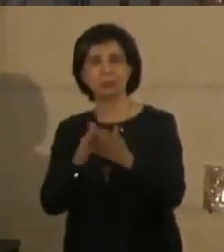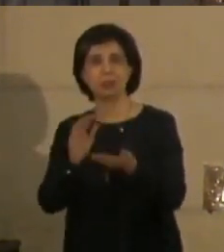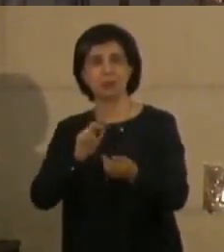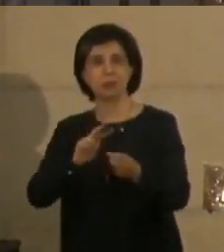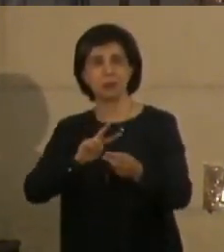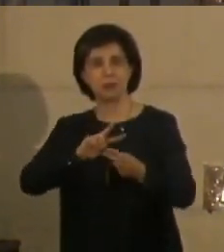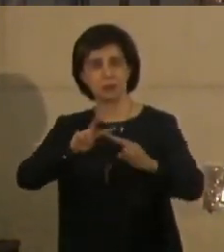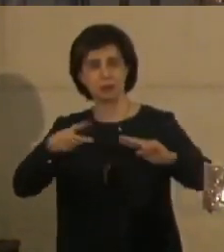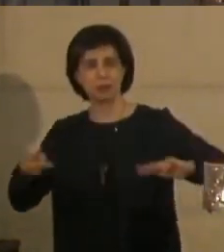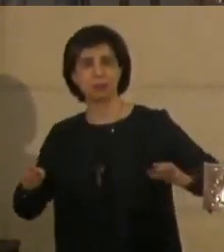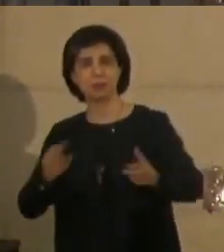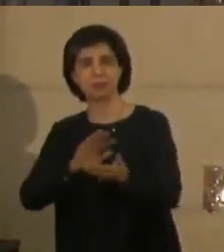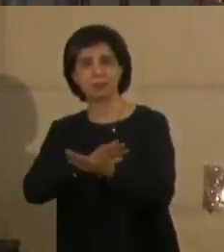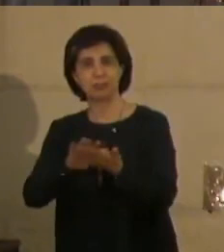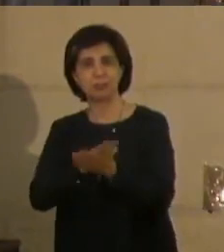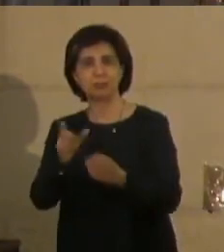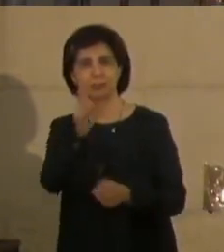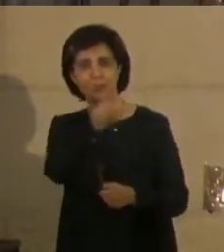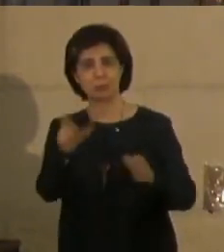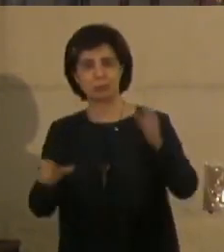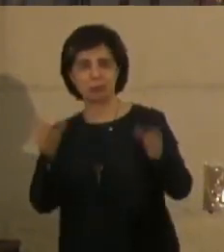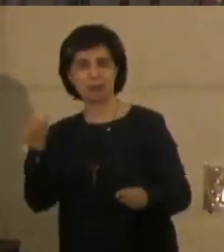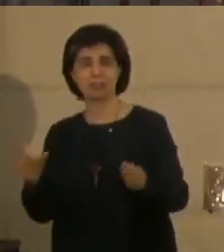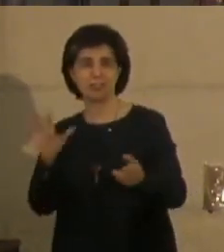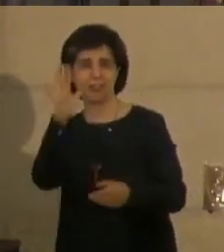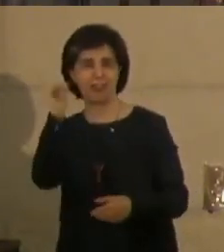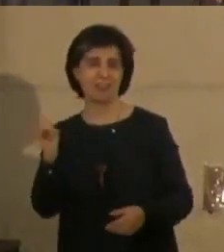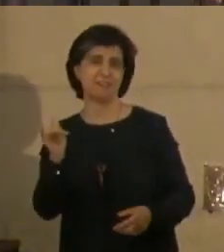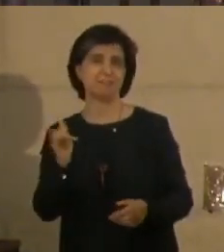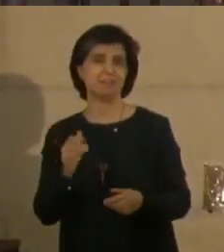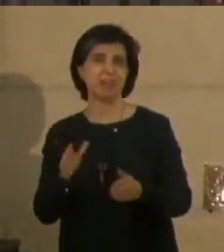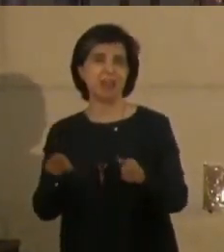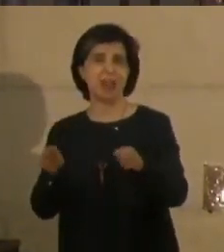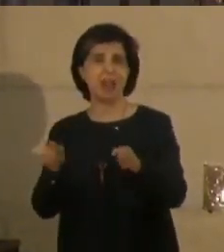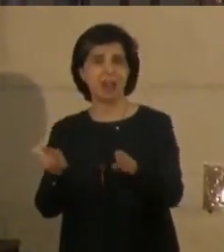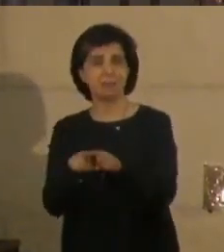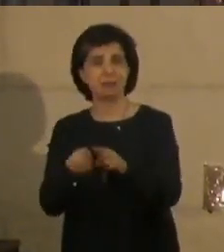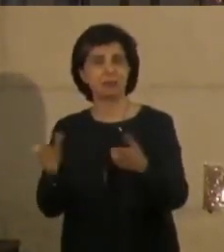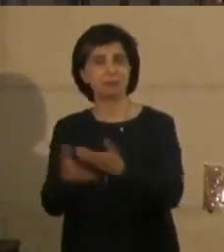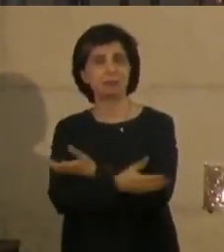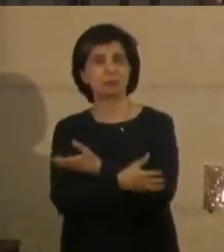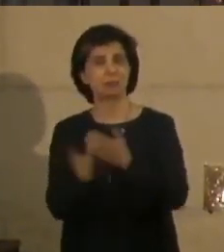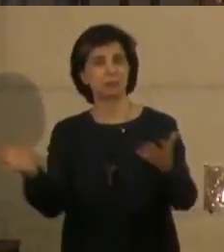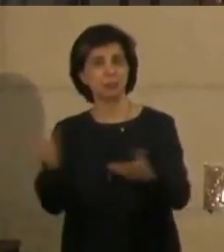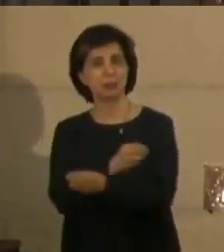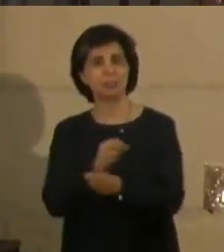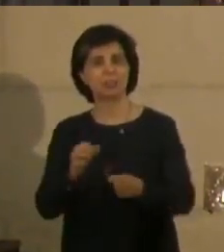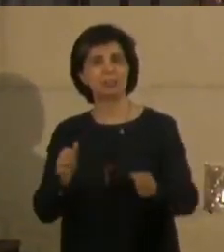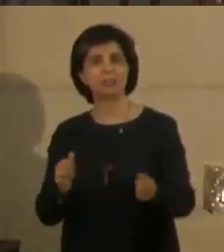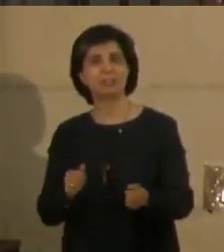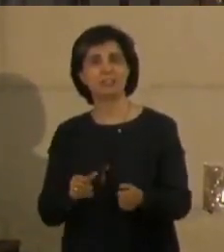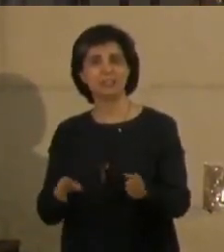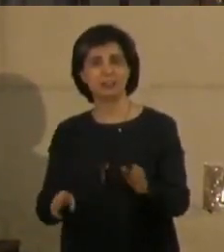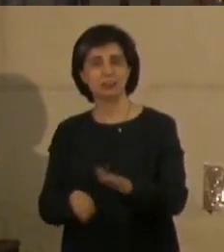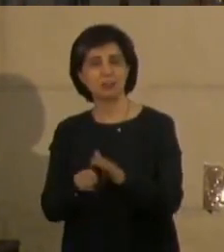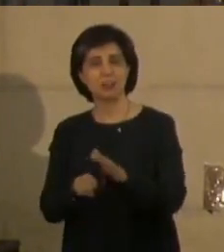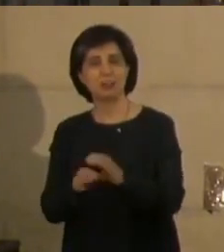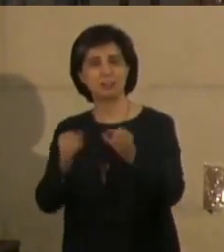lenguaje de signos para tanta gente. Hermanos todos que seguís esta celebración,